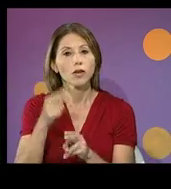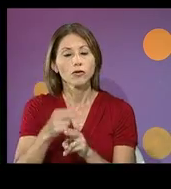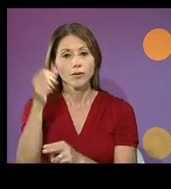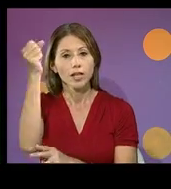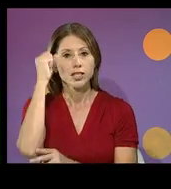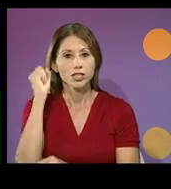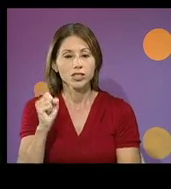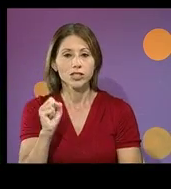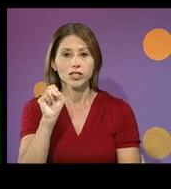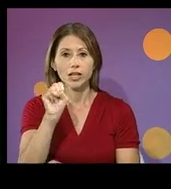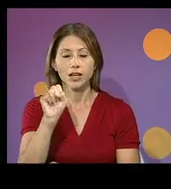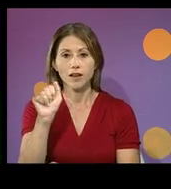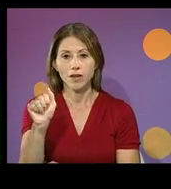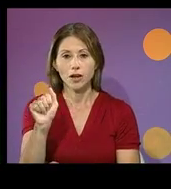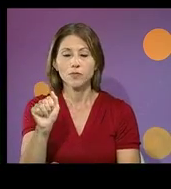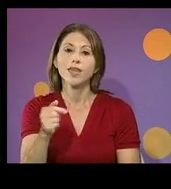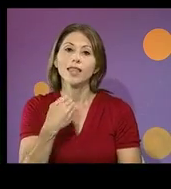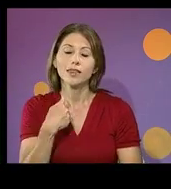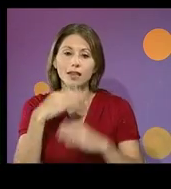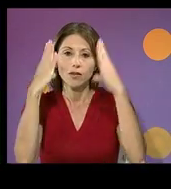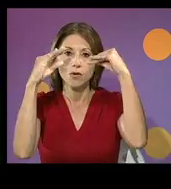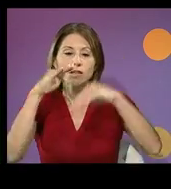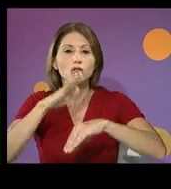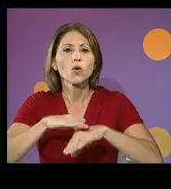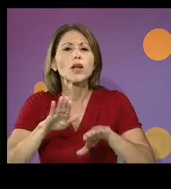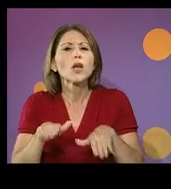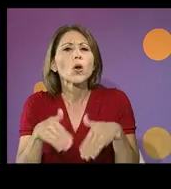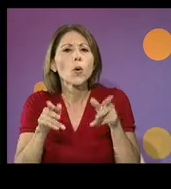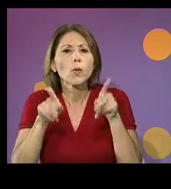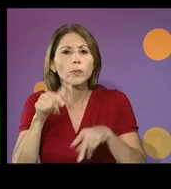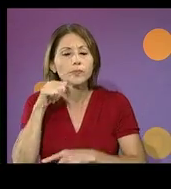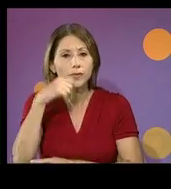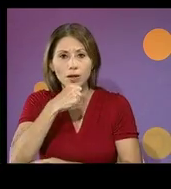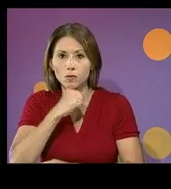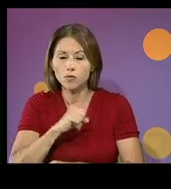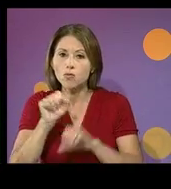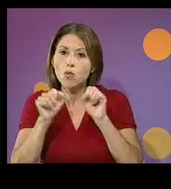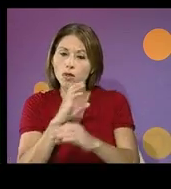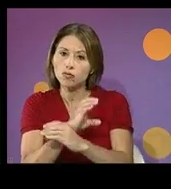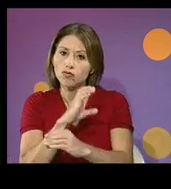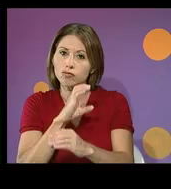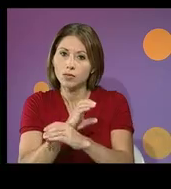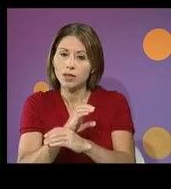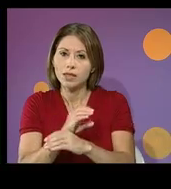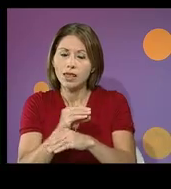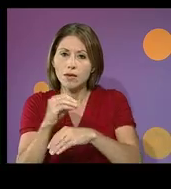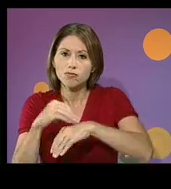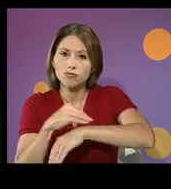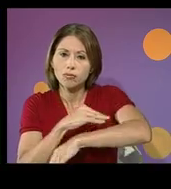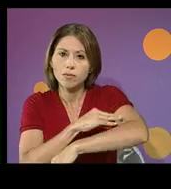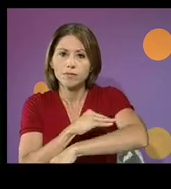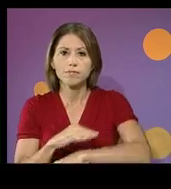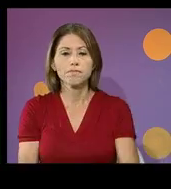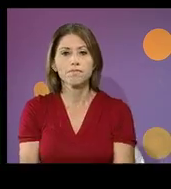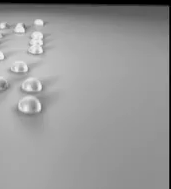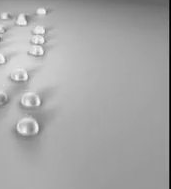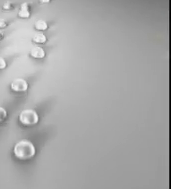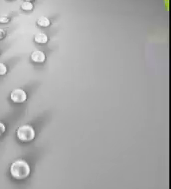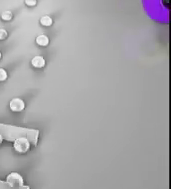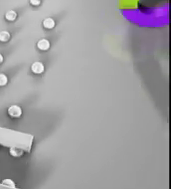nuestra compañera chareli Alfaro nos trae todos los detalles sobre cómo los adultos mayores pueden cuidarse de las manchas en